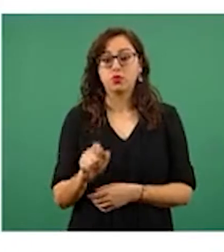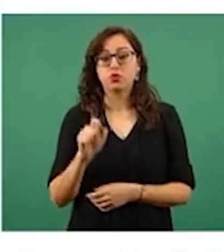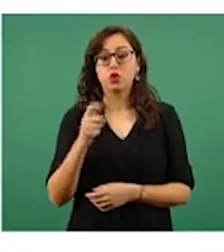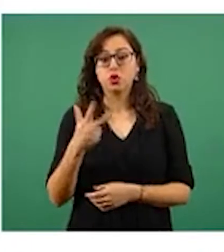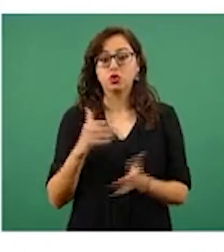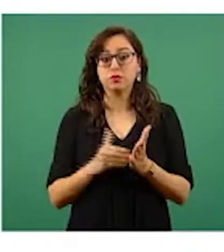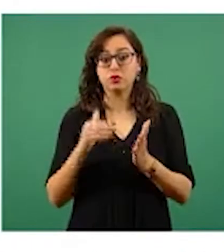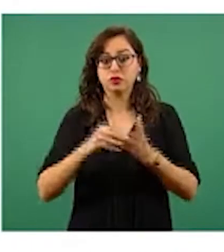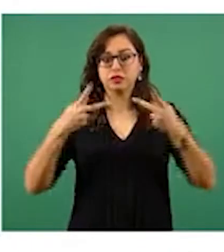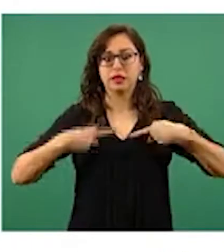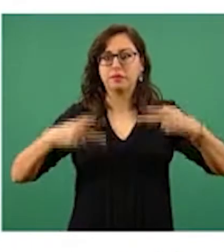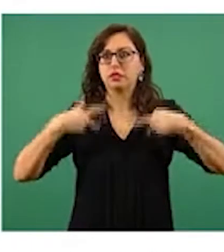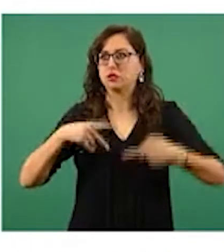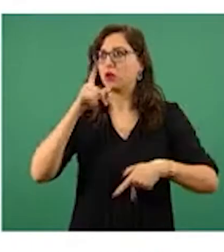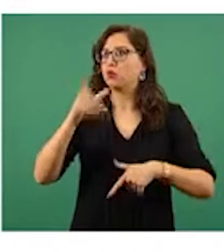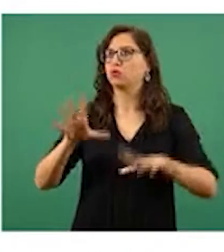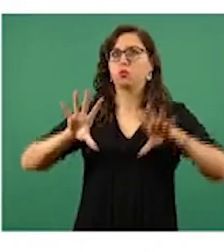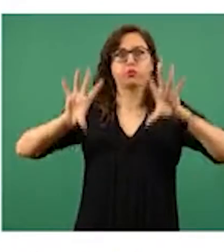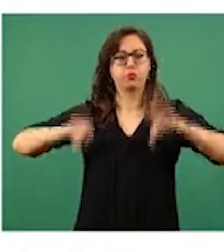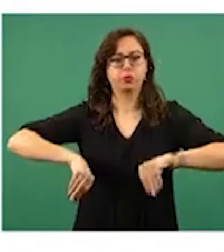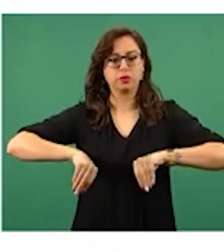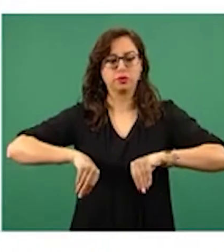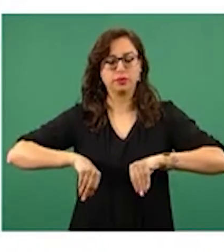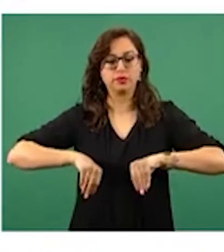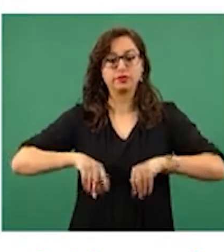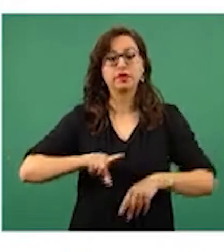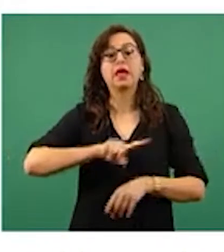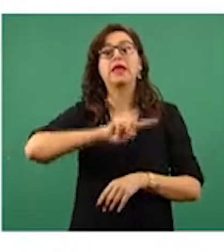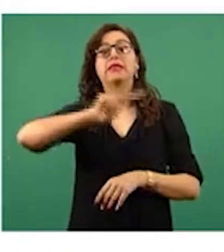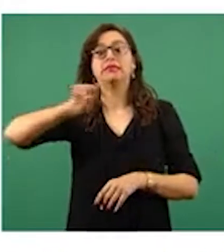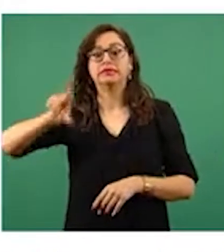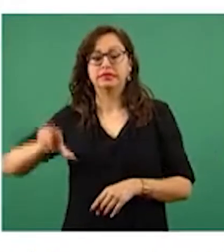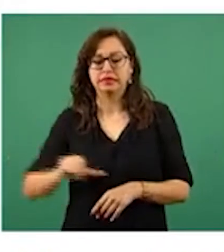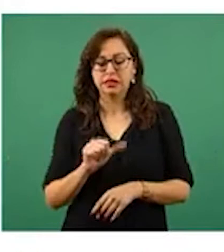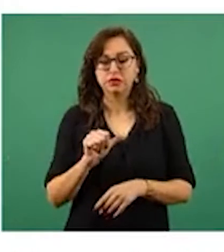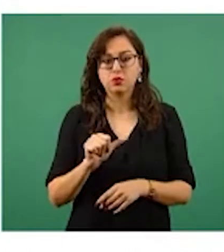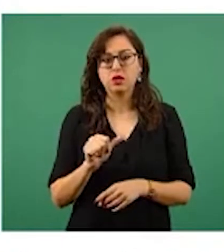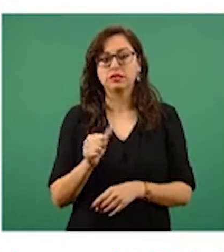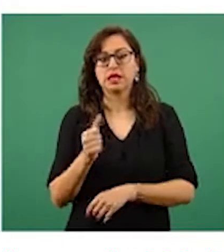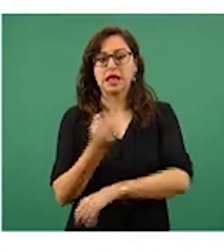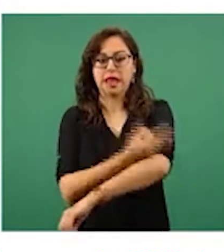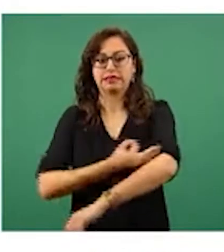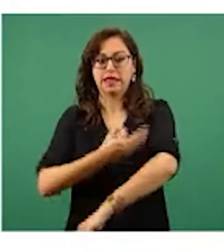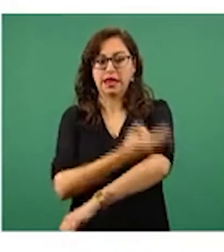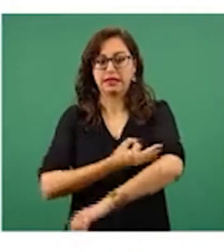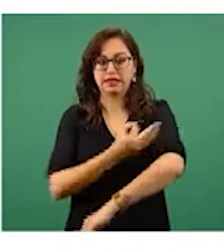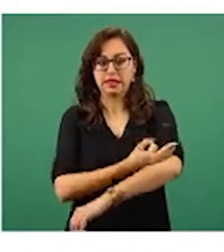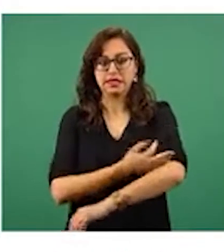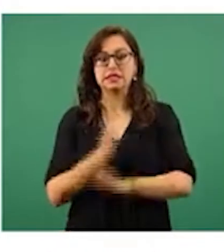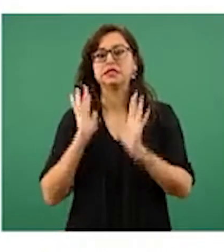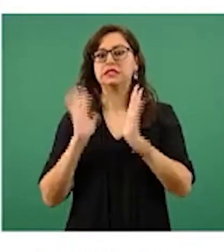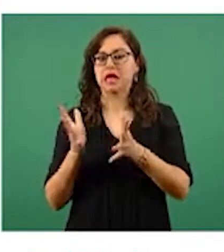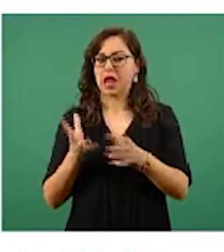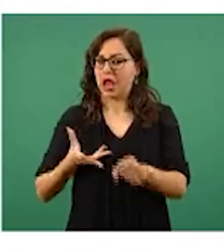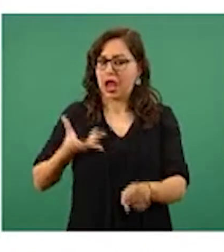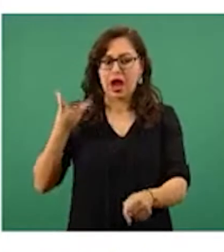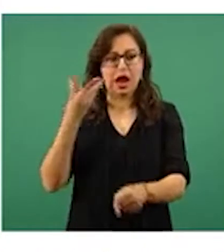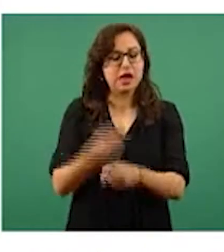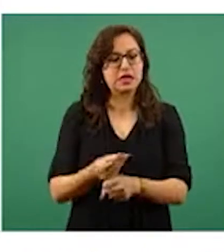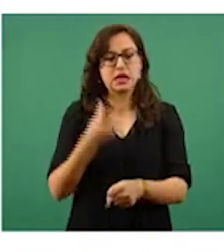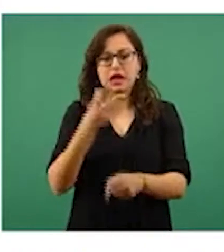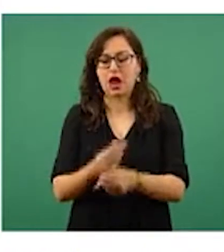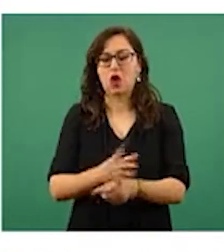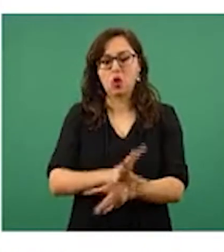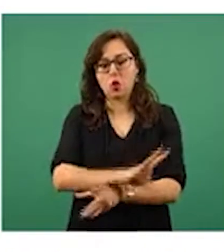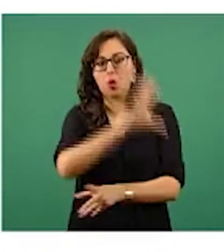7:25. En la siguiente lámina vemos cómo restablecimos para las 4:30 de la tarde, habíamos restablecido parte casi completa